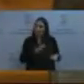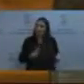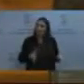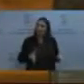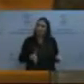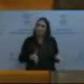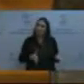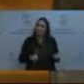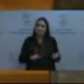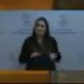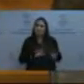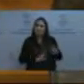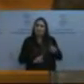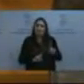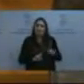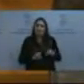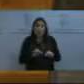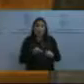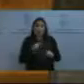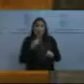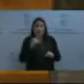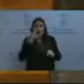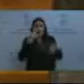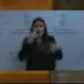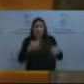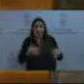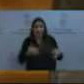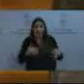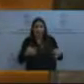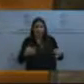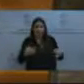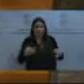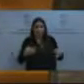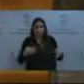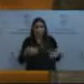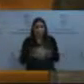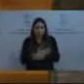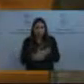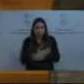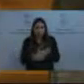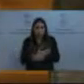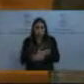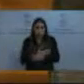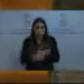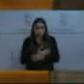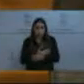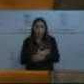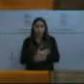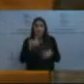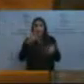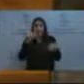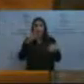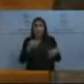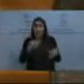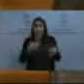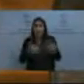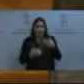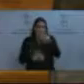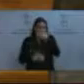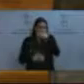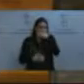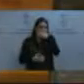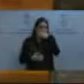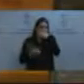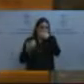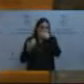El problema es que luego nos estrellamos contra la realidad. Y la realidad es que entre septiembre